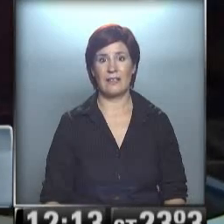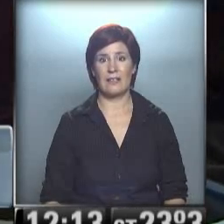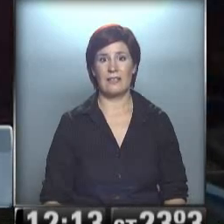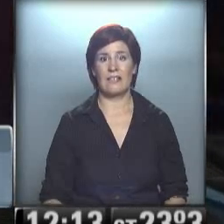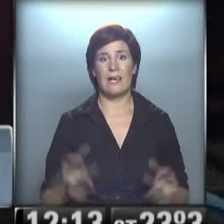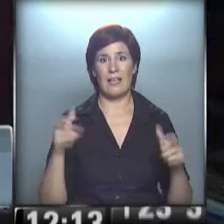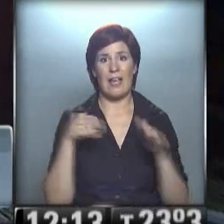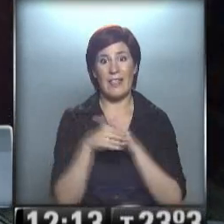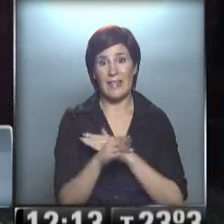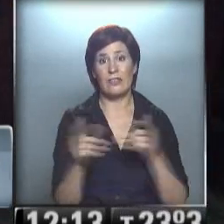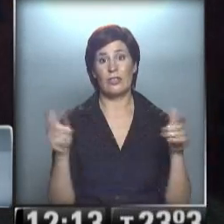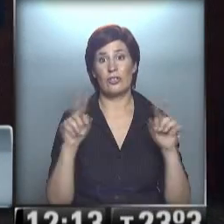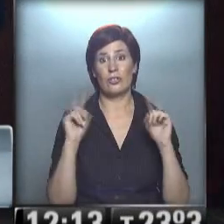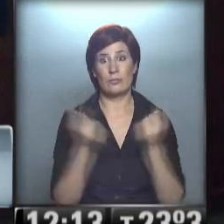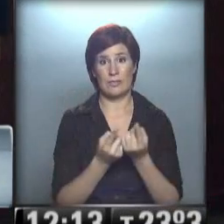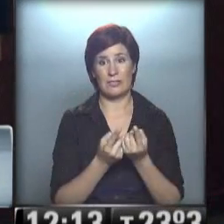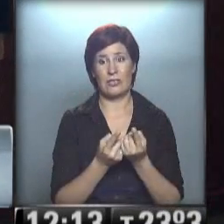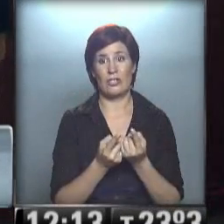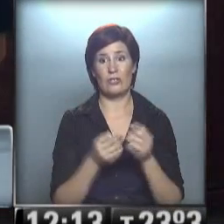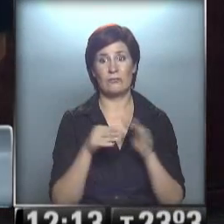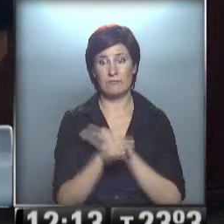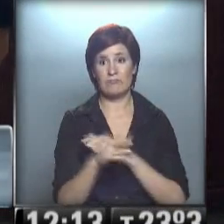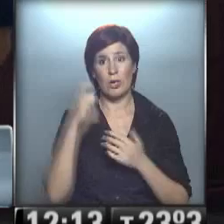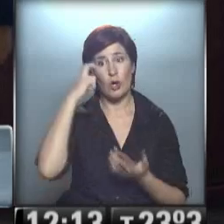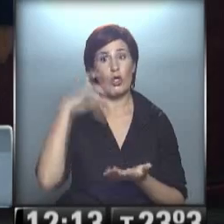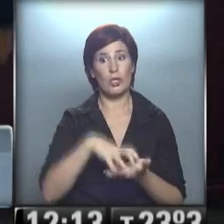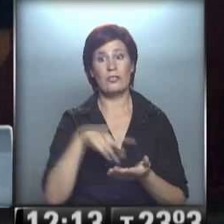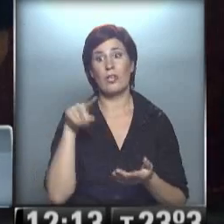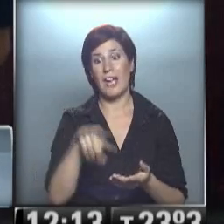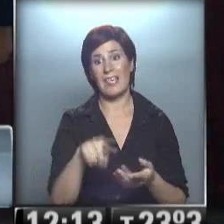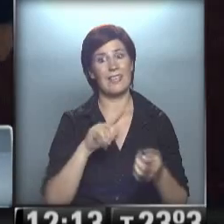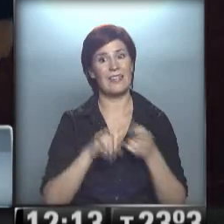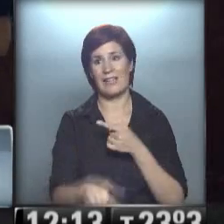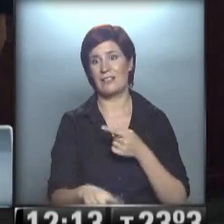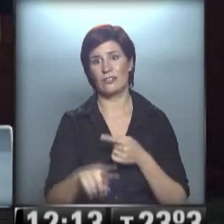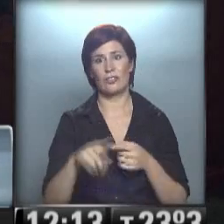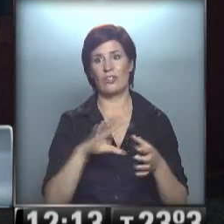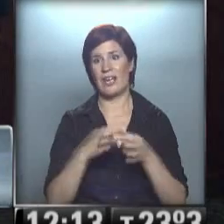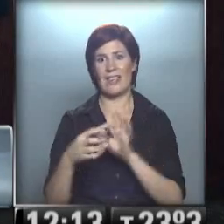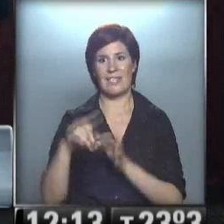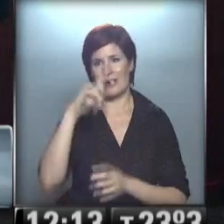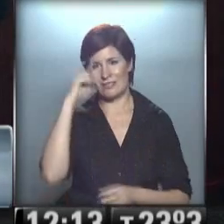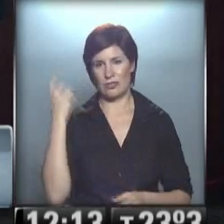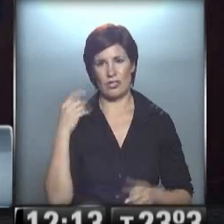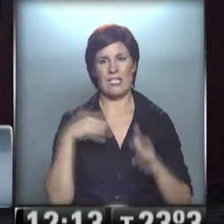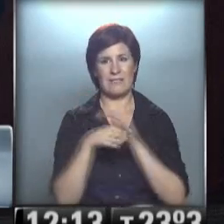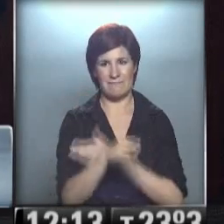Congreso, y a partir de ahí ya sí, directamente hacia el recinto